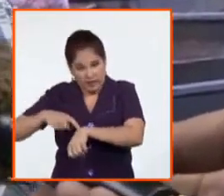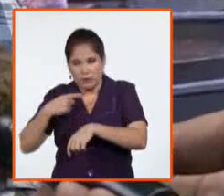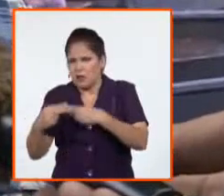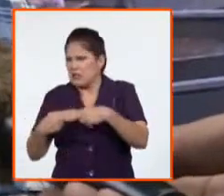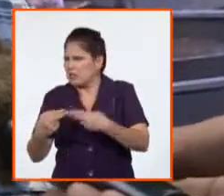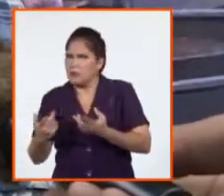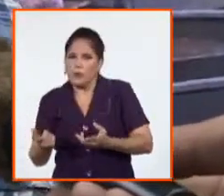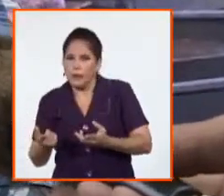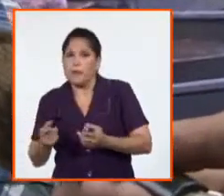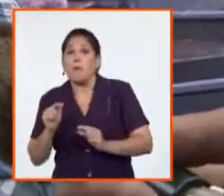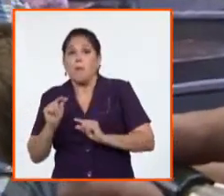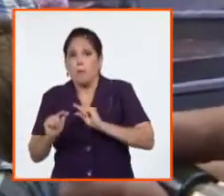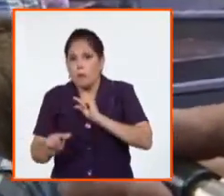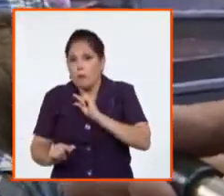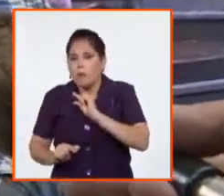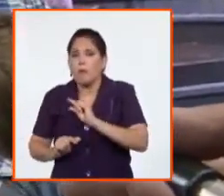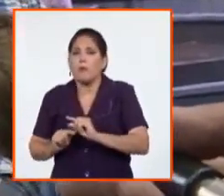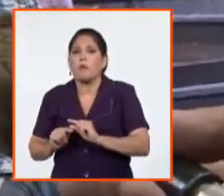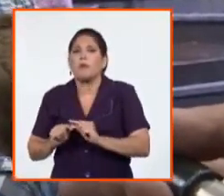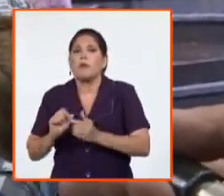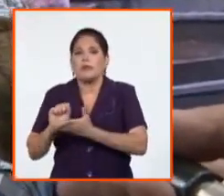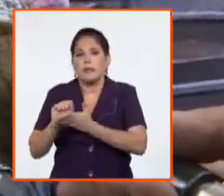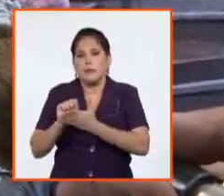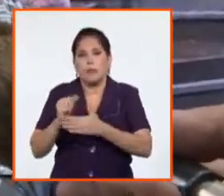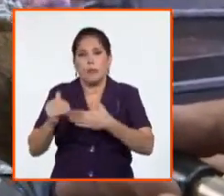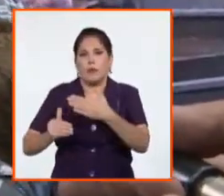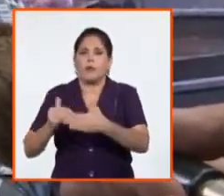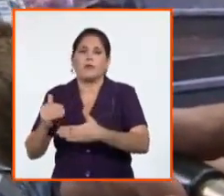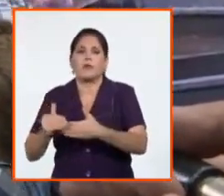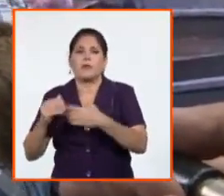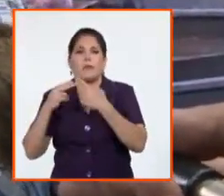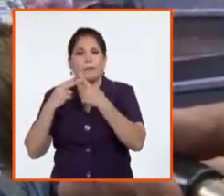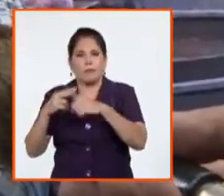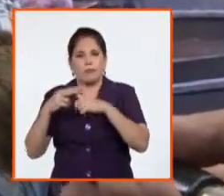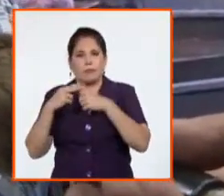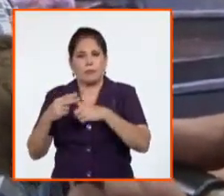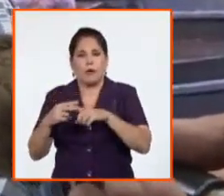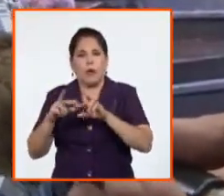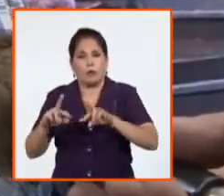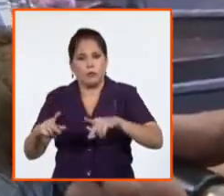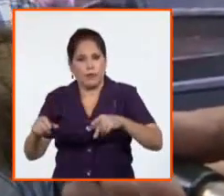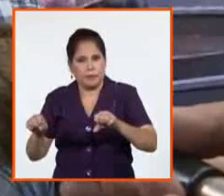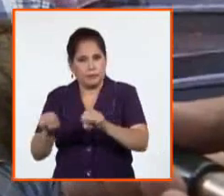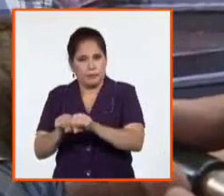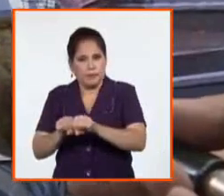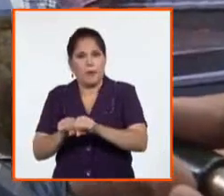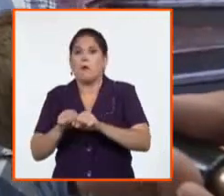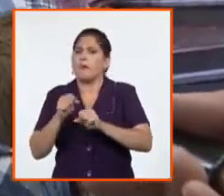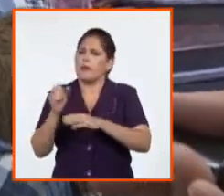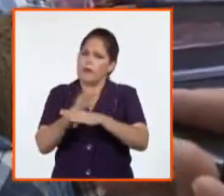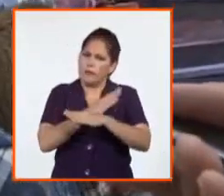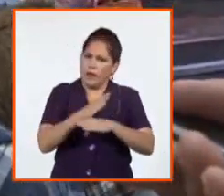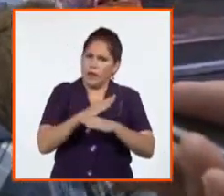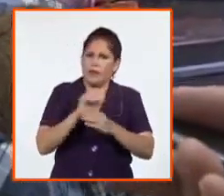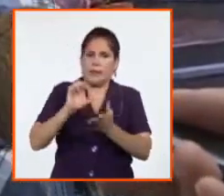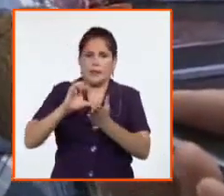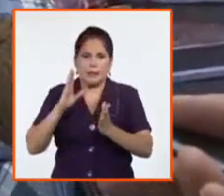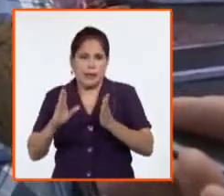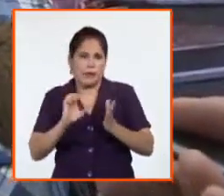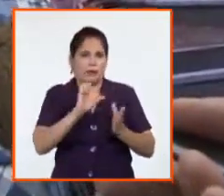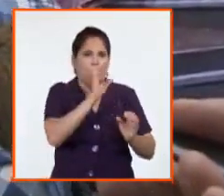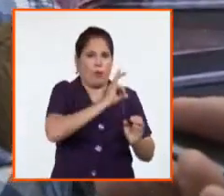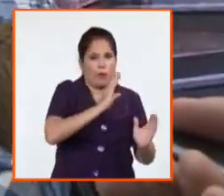es dando inicio al proceso de restauración del sistema, y eso lo vamos a hacer en distintas regiones del país, de manera tal